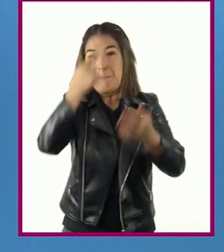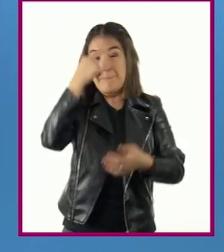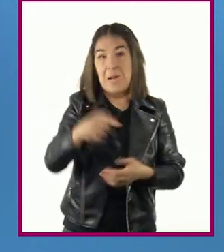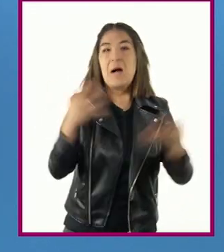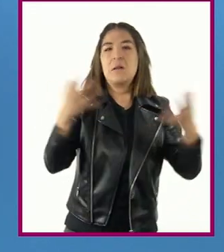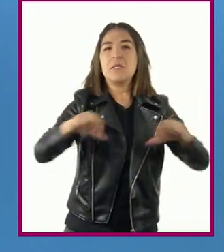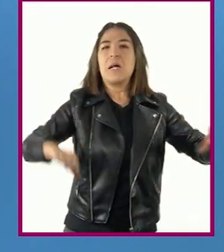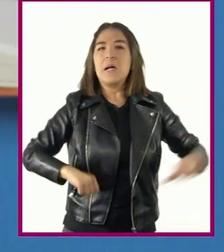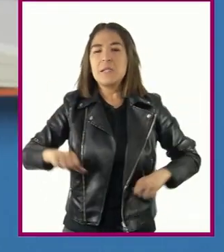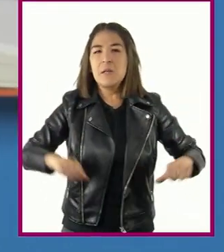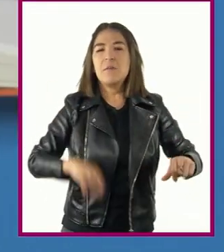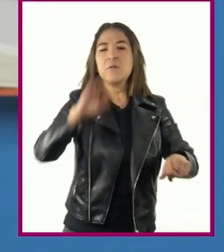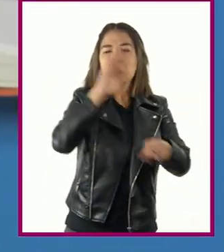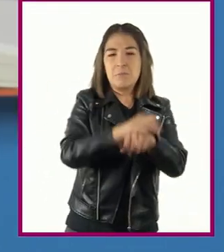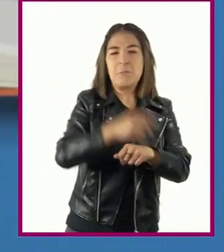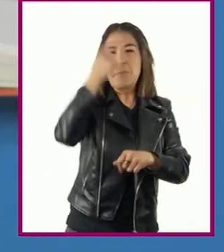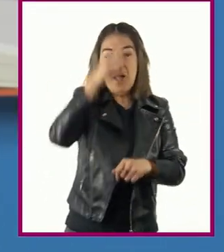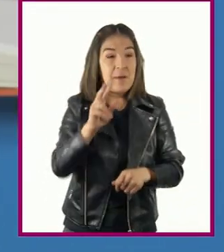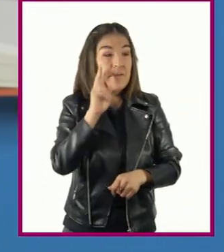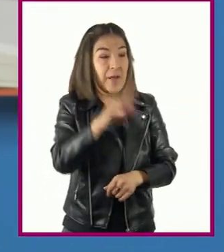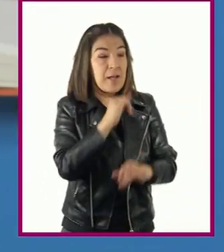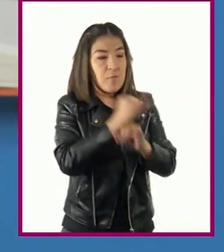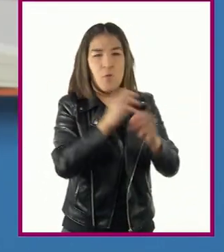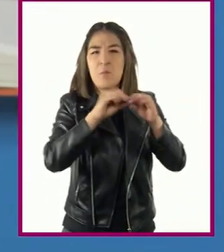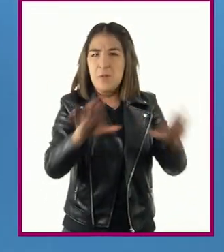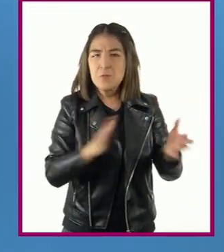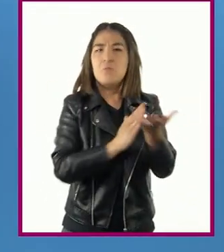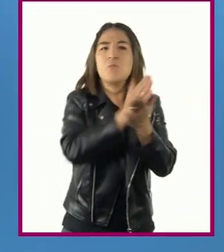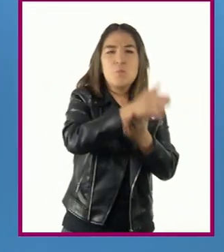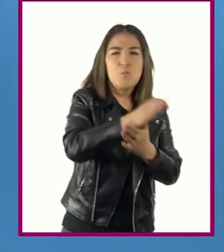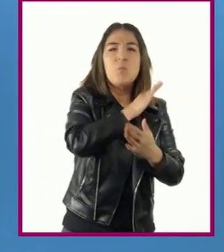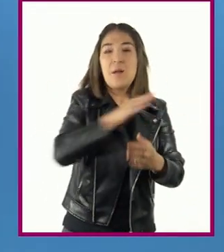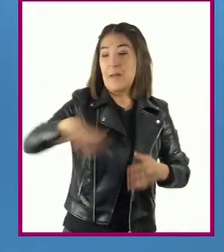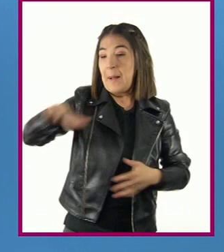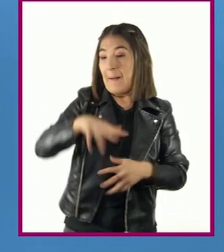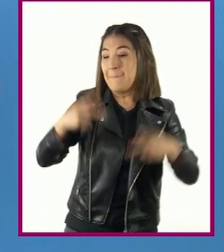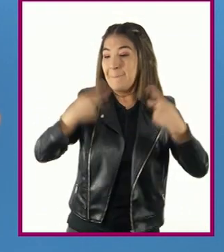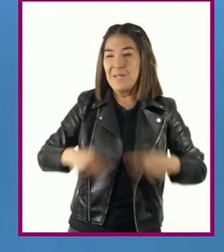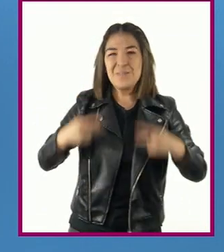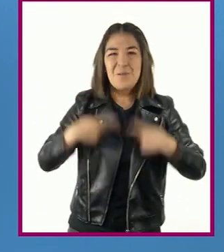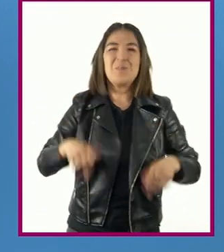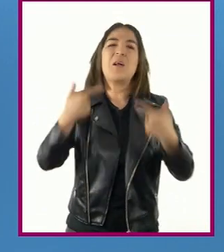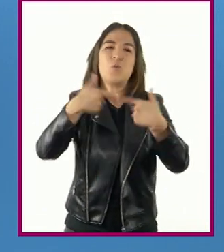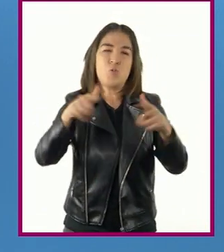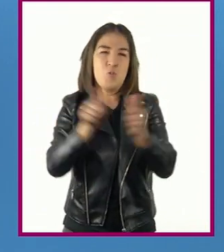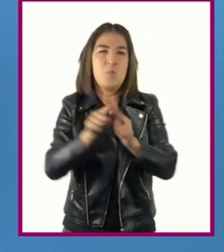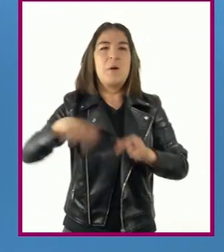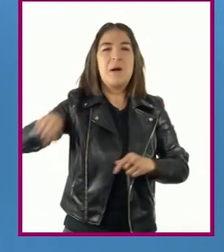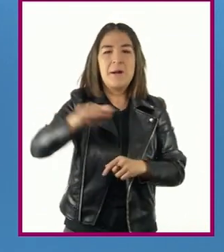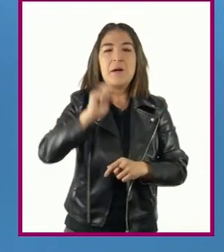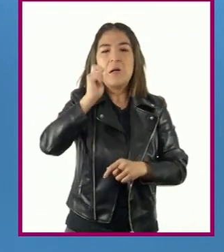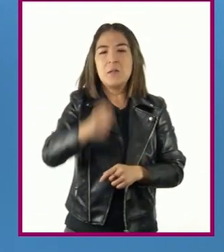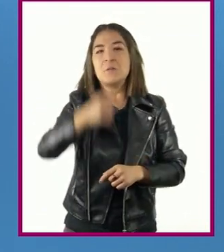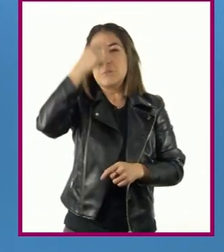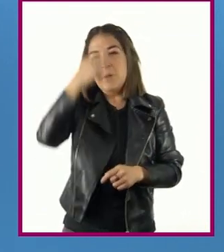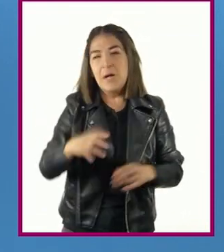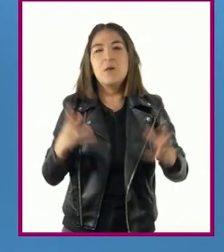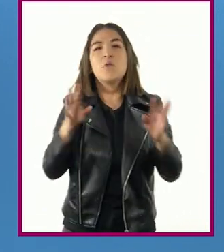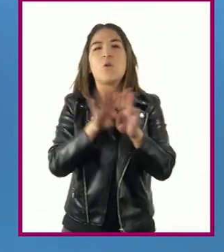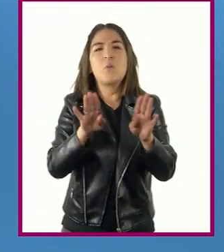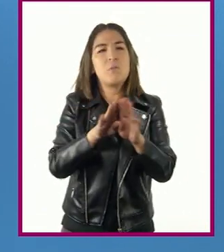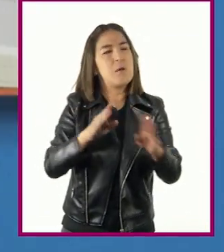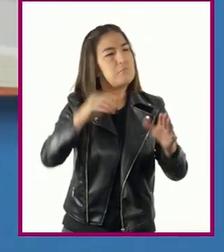garantizar condiciones de accesibilidad para que los grupos vulnerables puedan ejercer en igualdad de